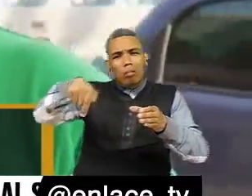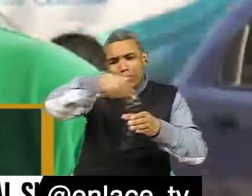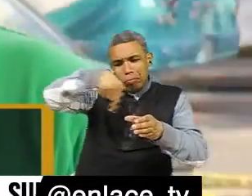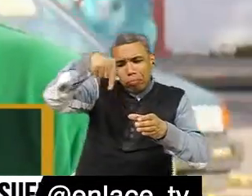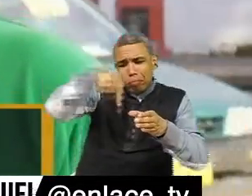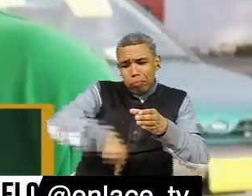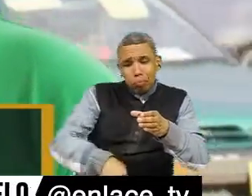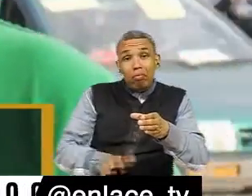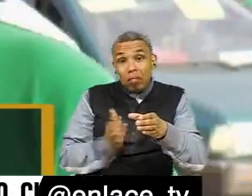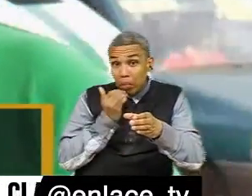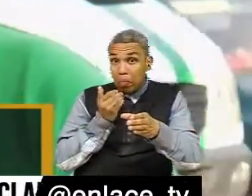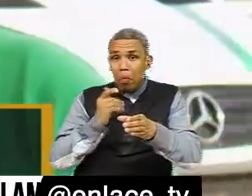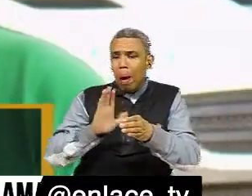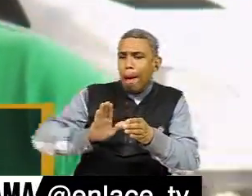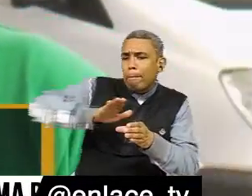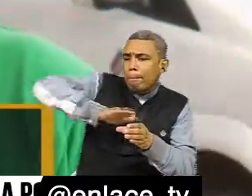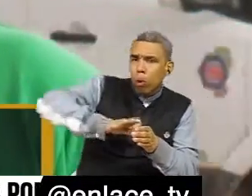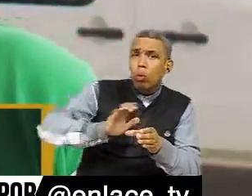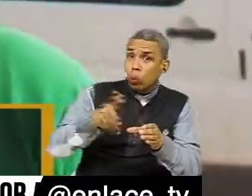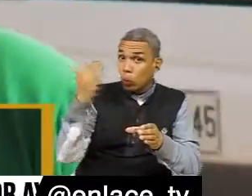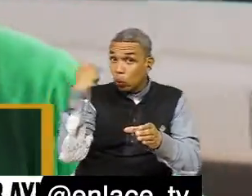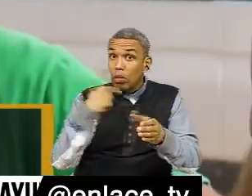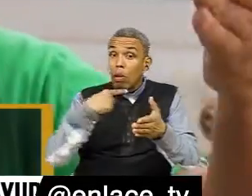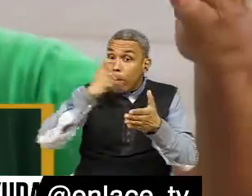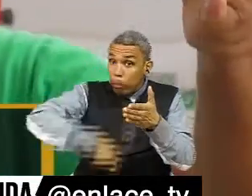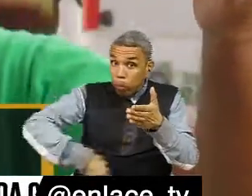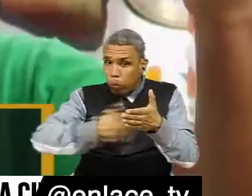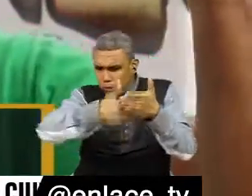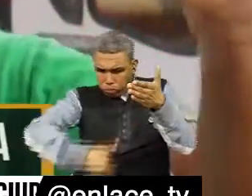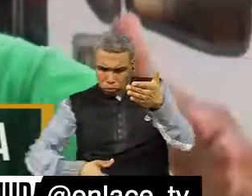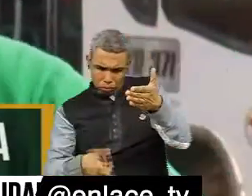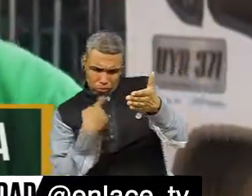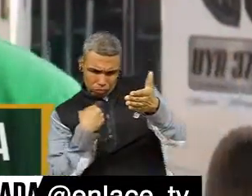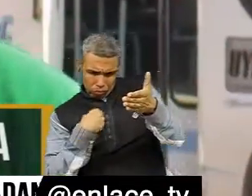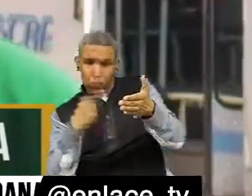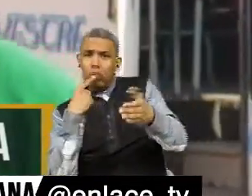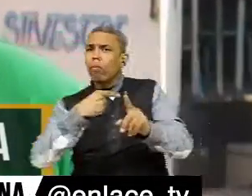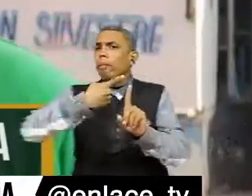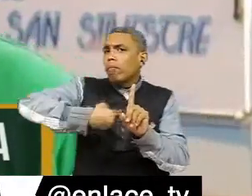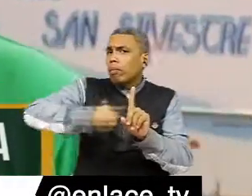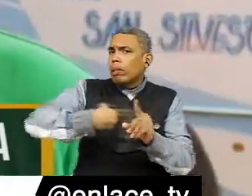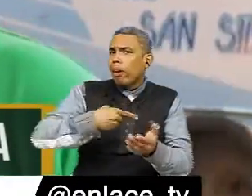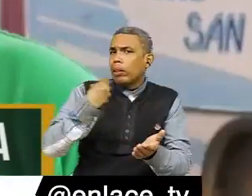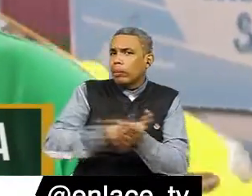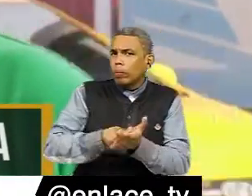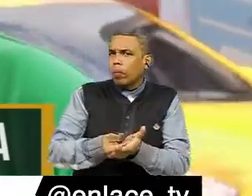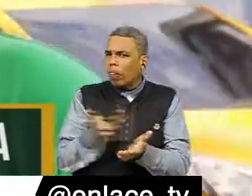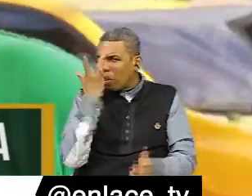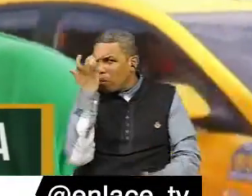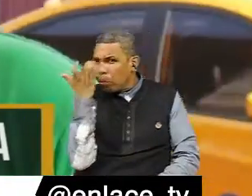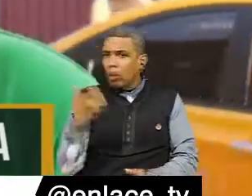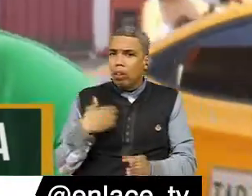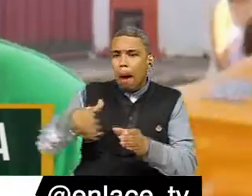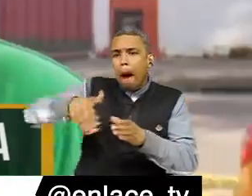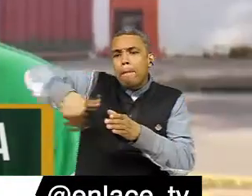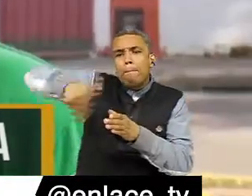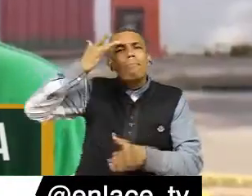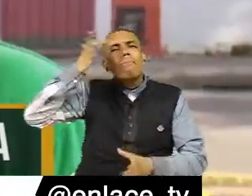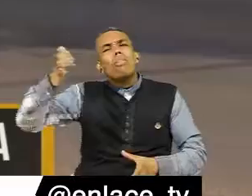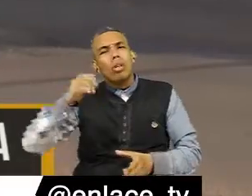Entonces, ¿a qué se debe que no, en una parte tan crucial como es esta parte donde está localizado ese hueco, por